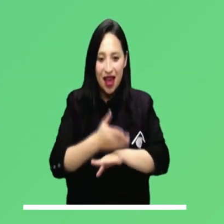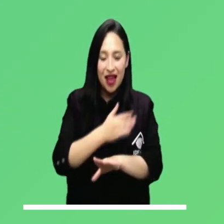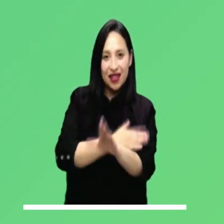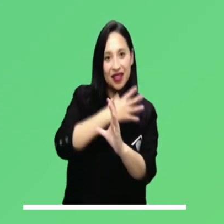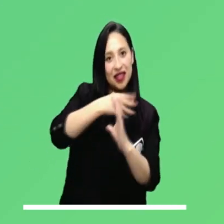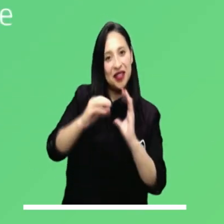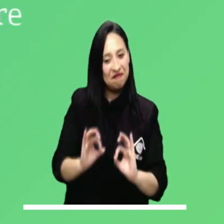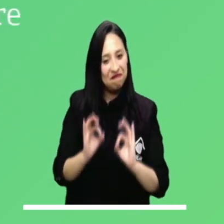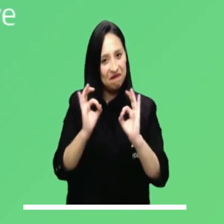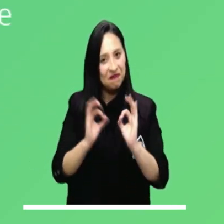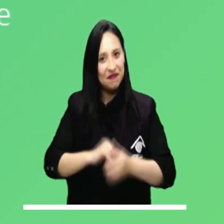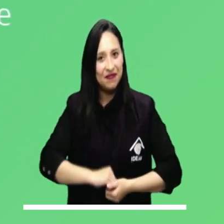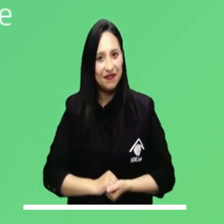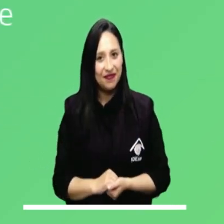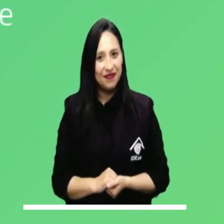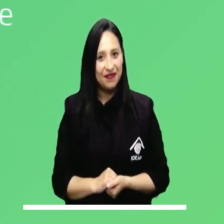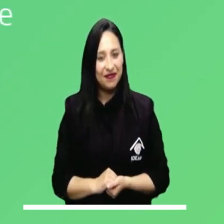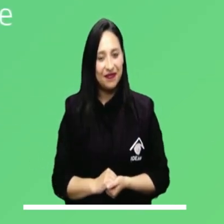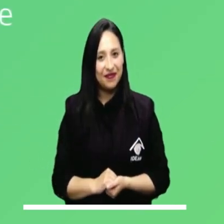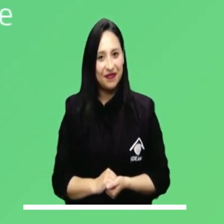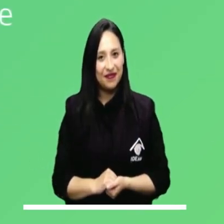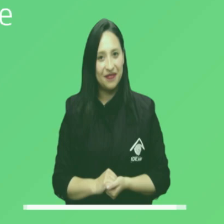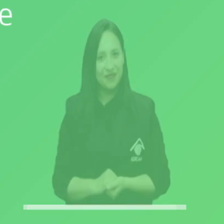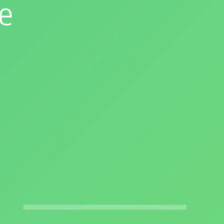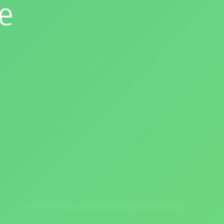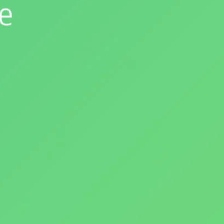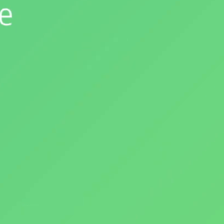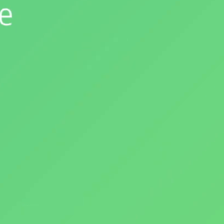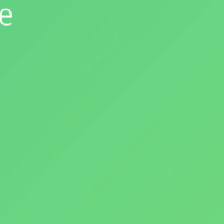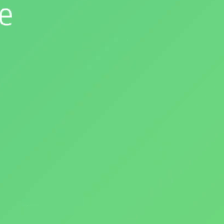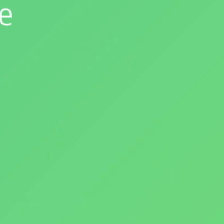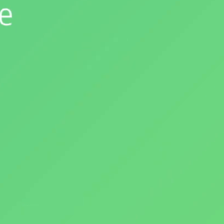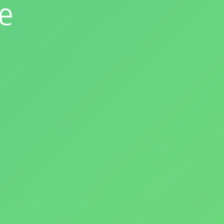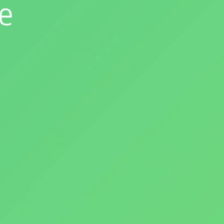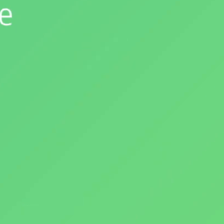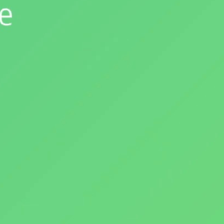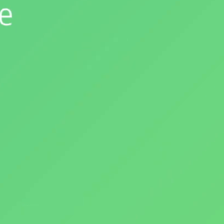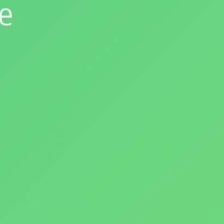interés. Descárguela gratis, planee su día y tome las mejores decisiones.